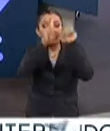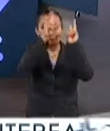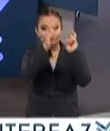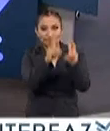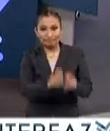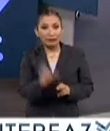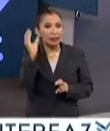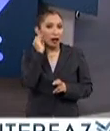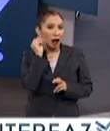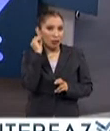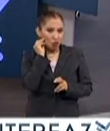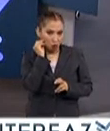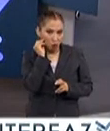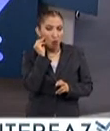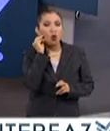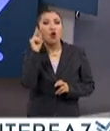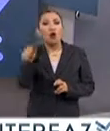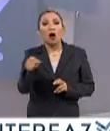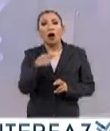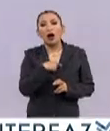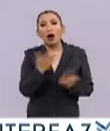contenidos radiofónicos,